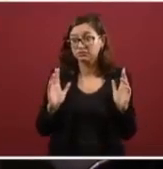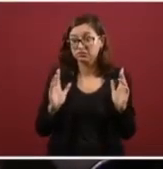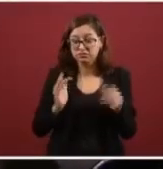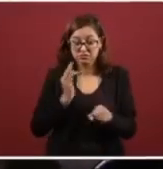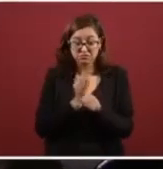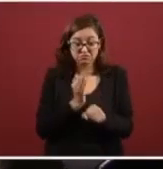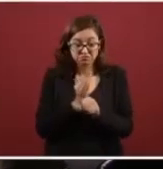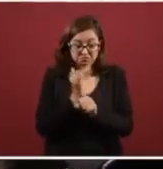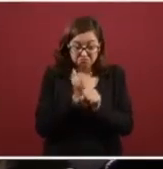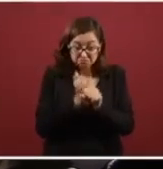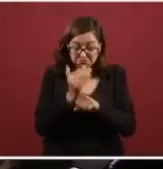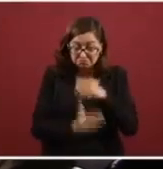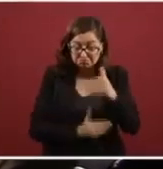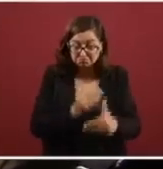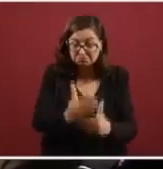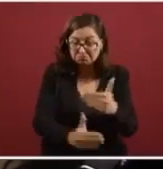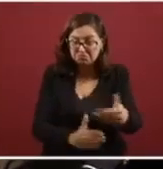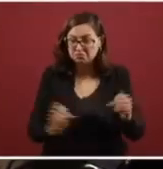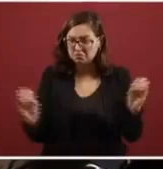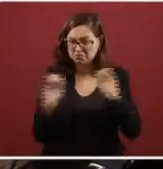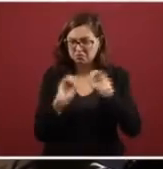curso. Lo que